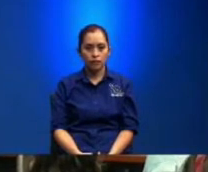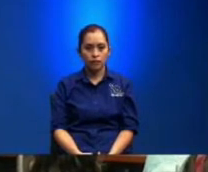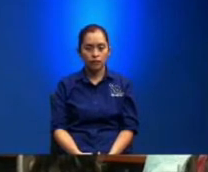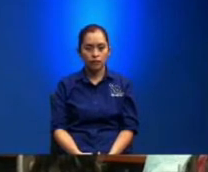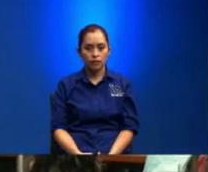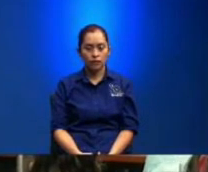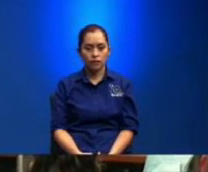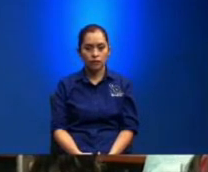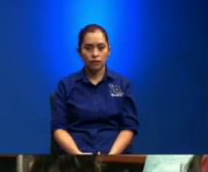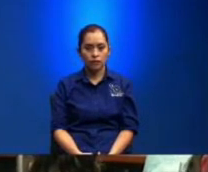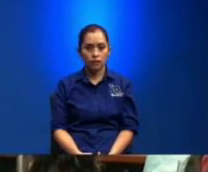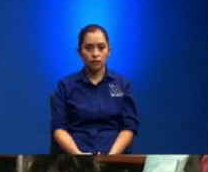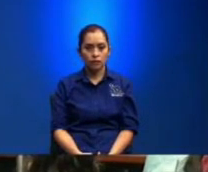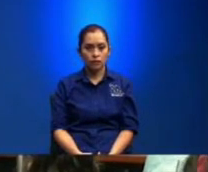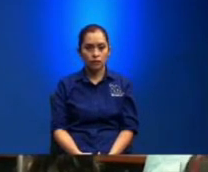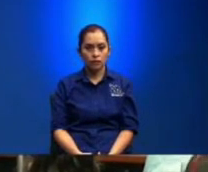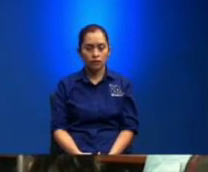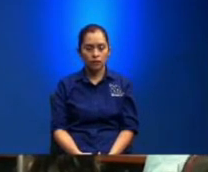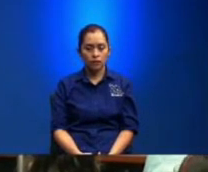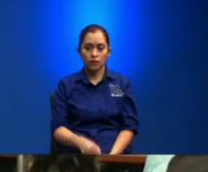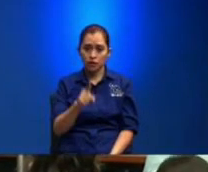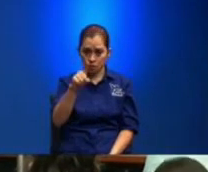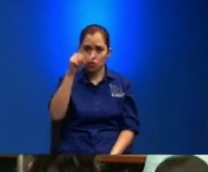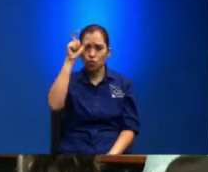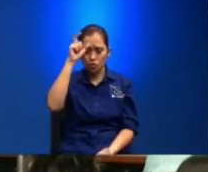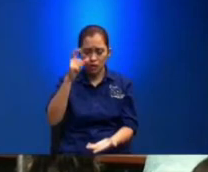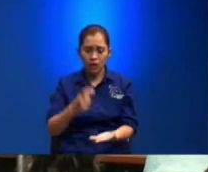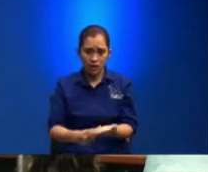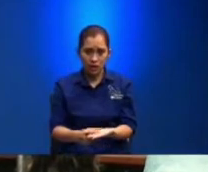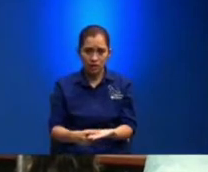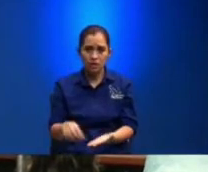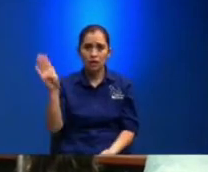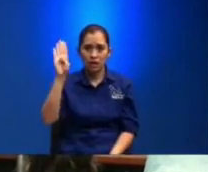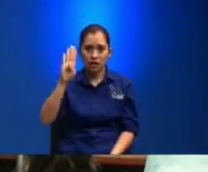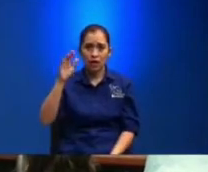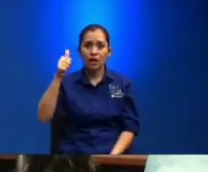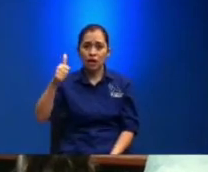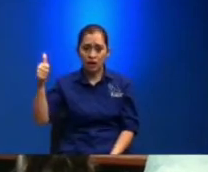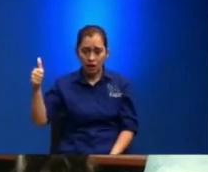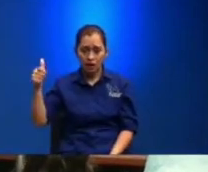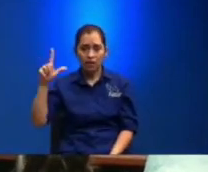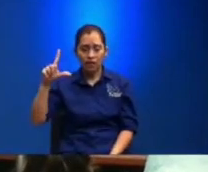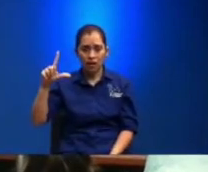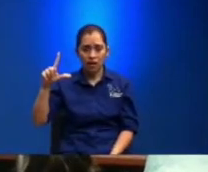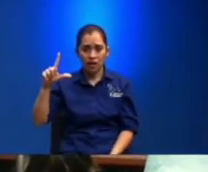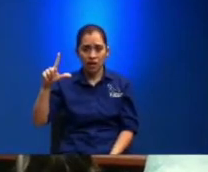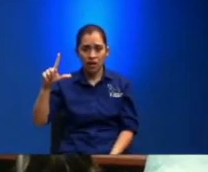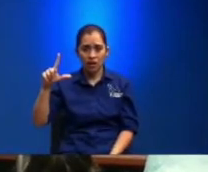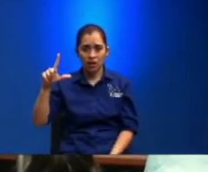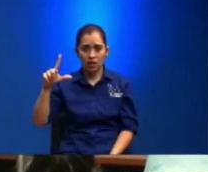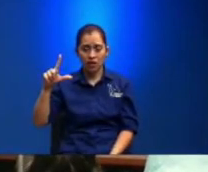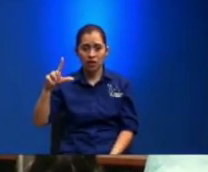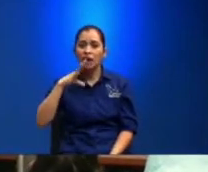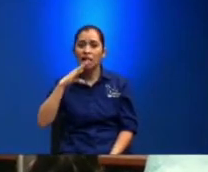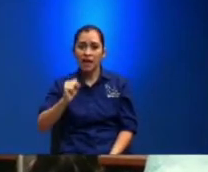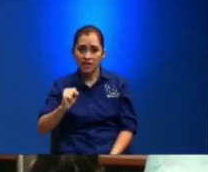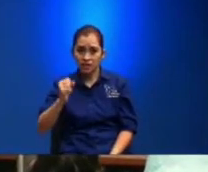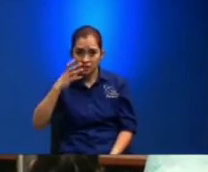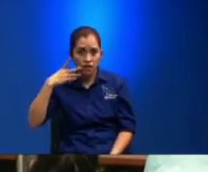cielo compré sus cosas de cucurucho y se va para semana santa no es necesario